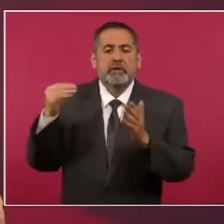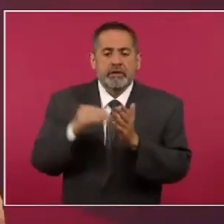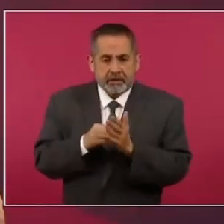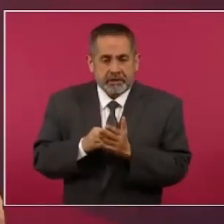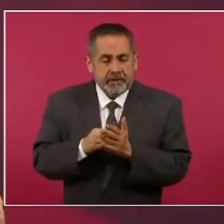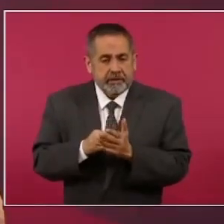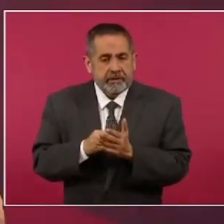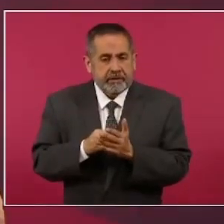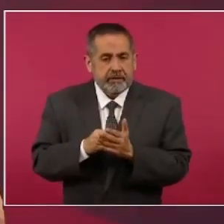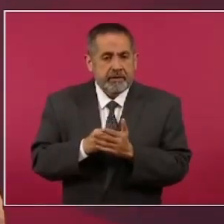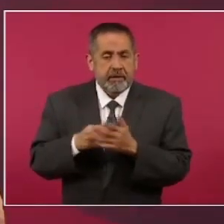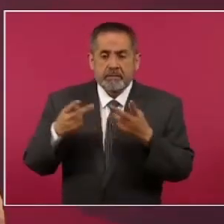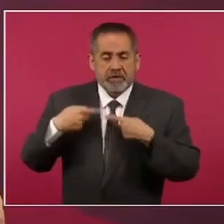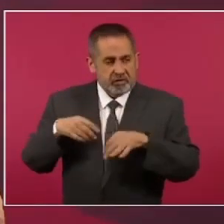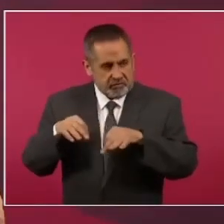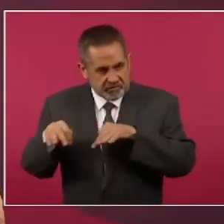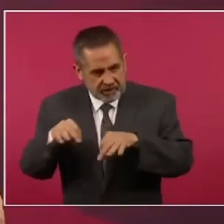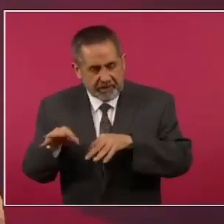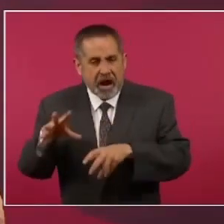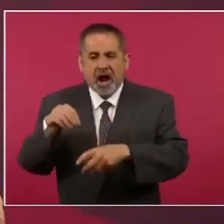21.400.000 trabajadores.